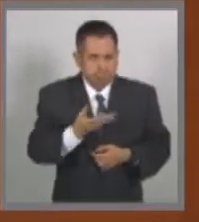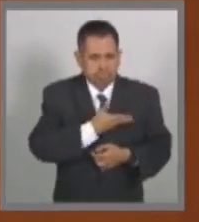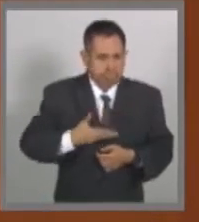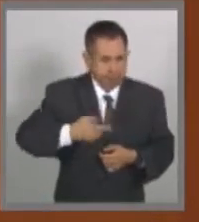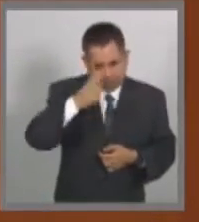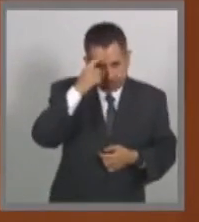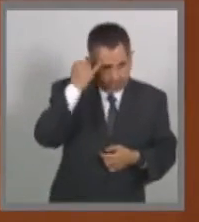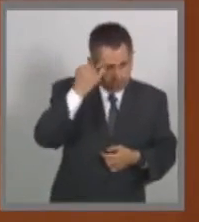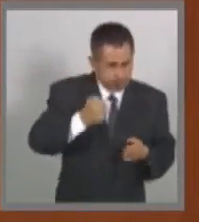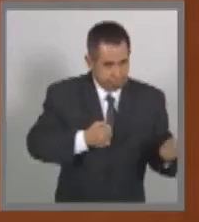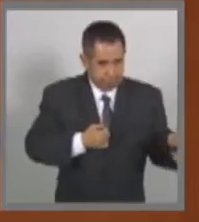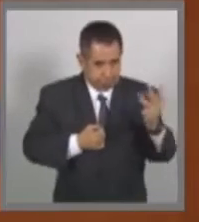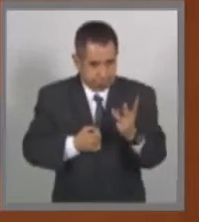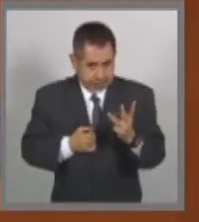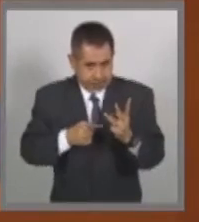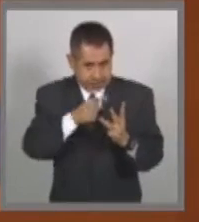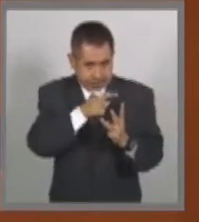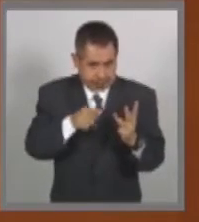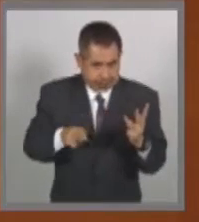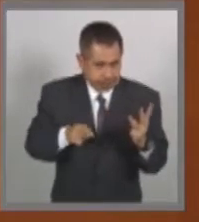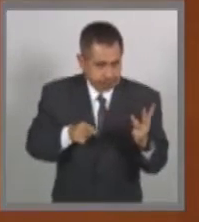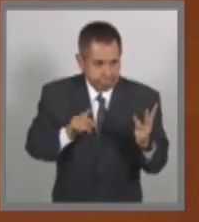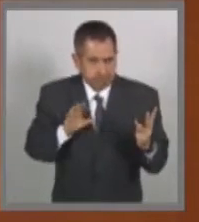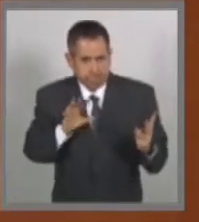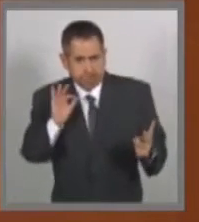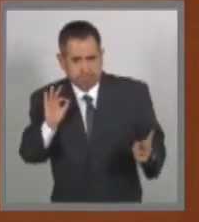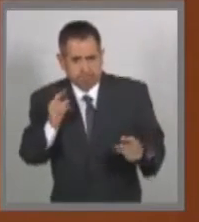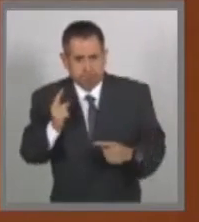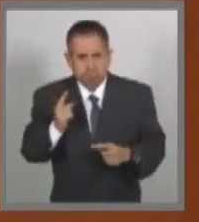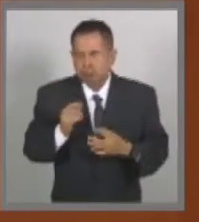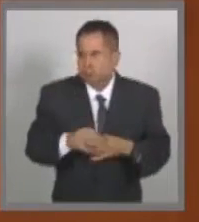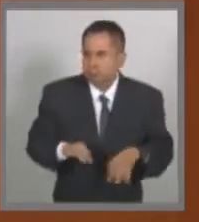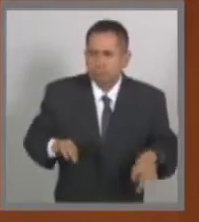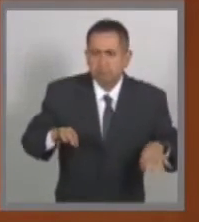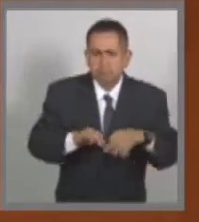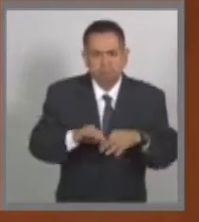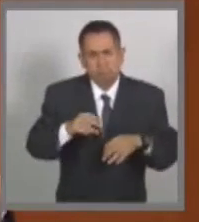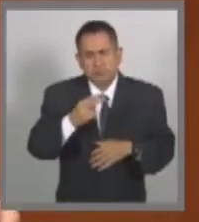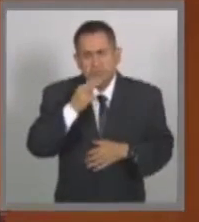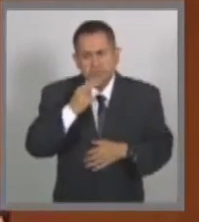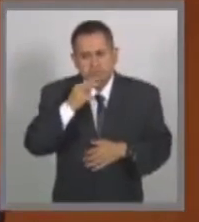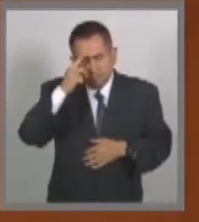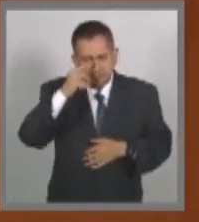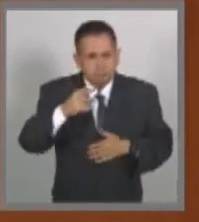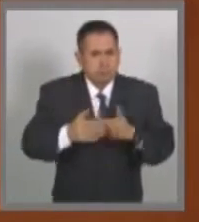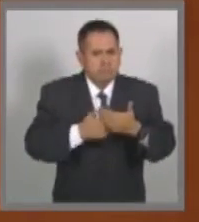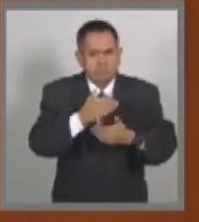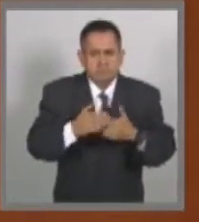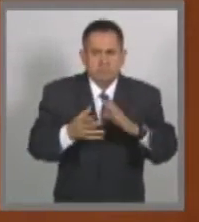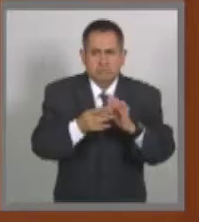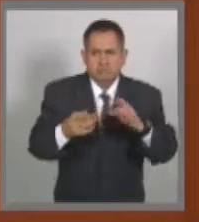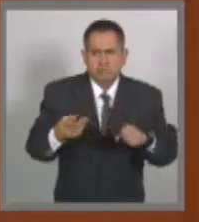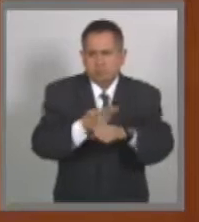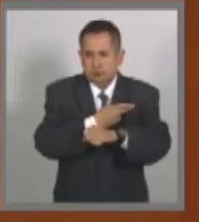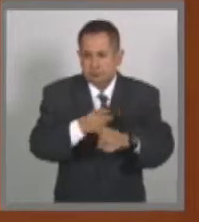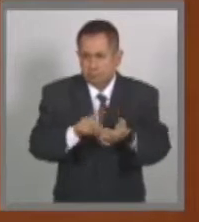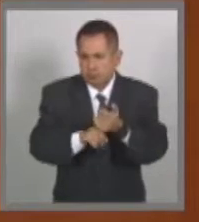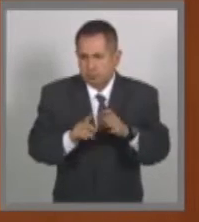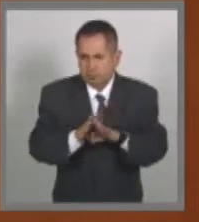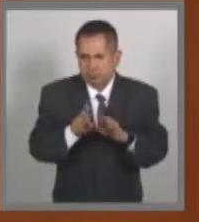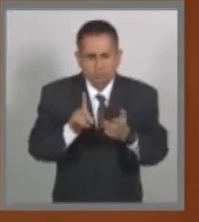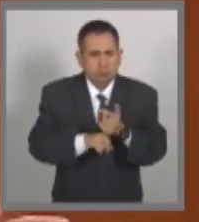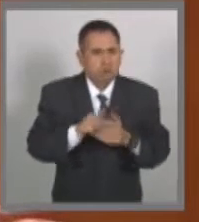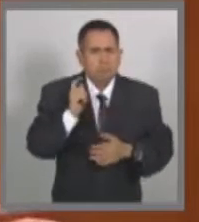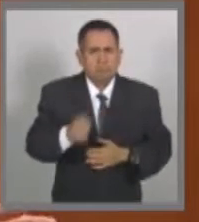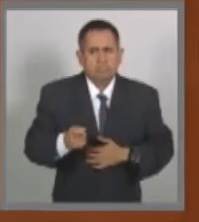Ejecutivo es un tema verdaderamente relevante para poder terminar de integrar una vacante que acaba de